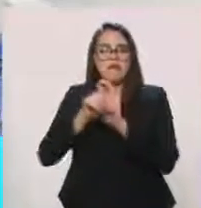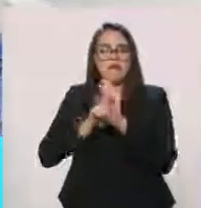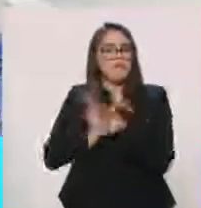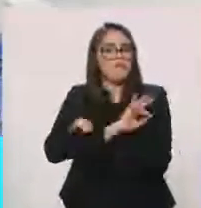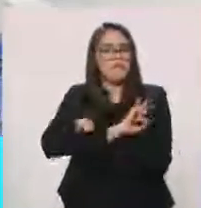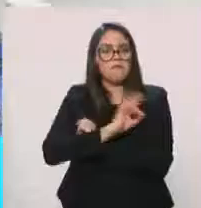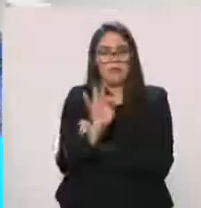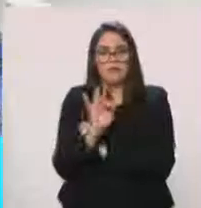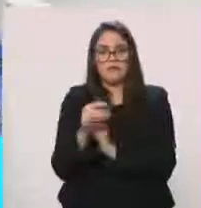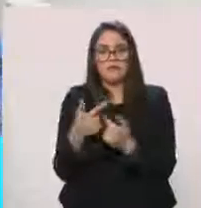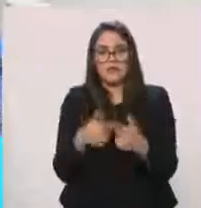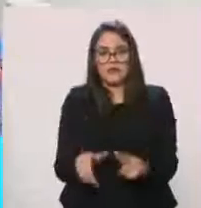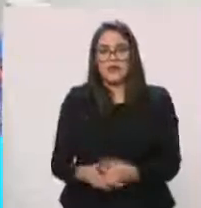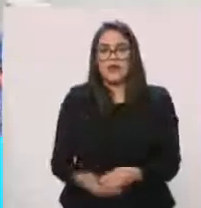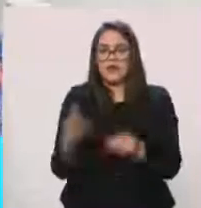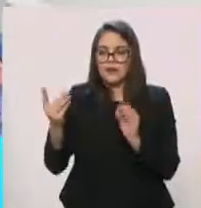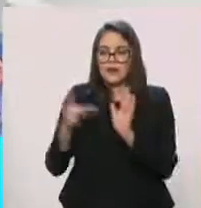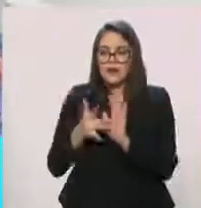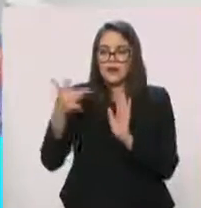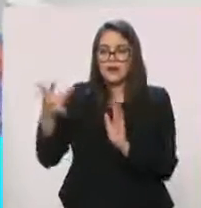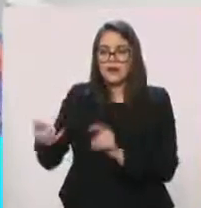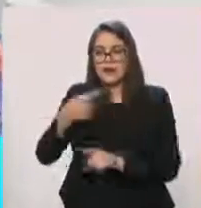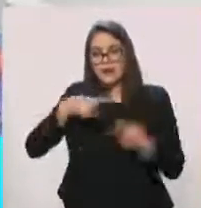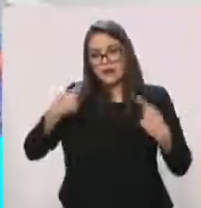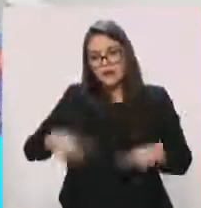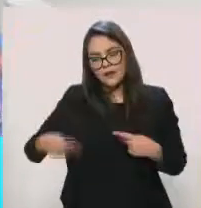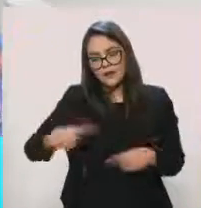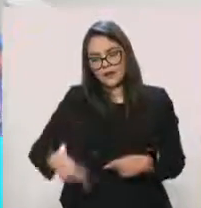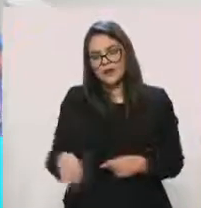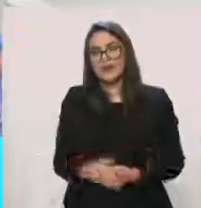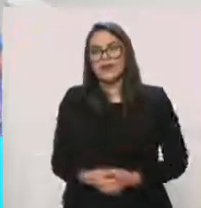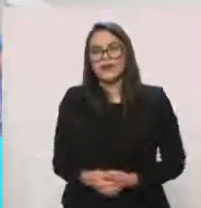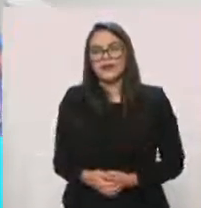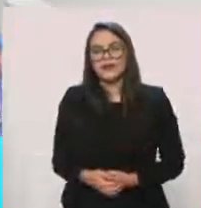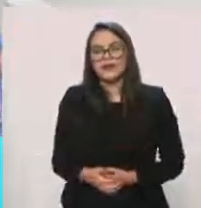de generosidad y un apapacho para el personal médico. Muchísimas gracias, Andrea. Gracias, gracias.